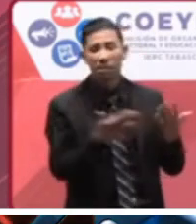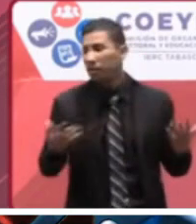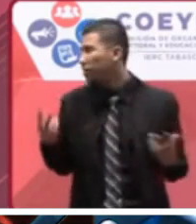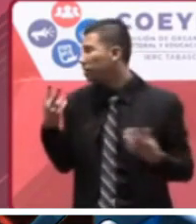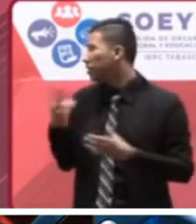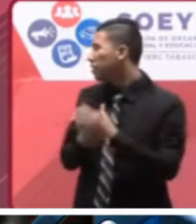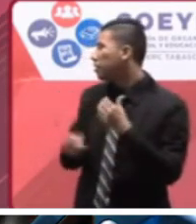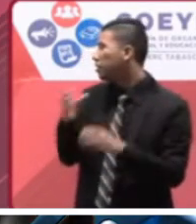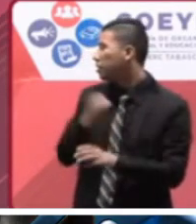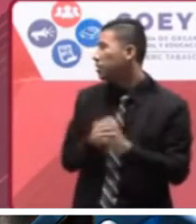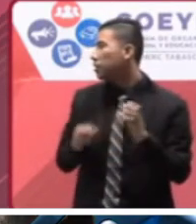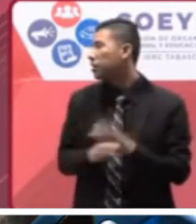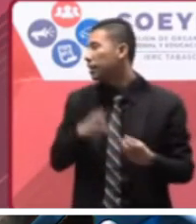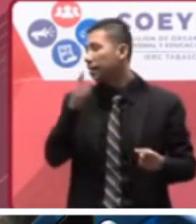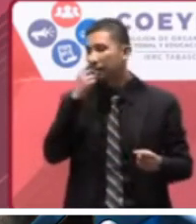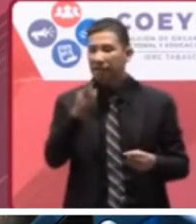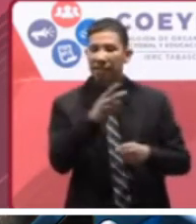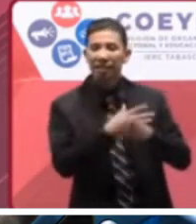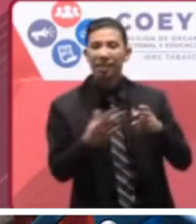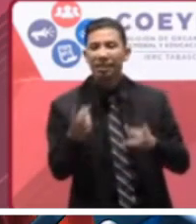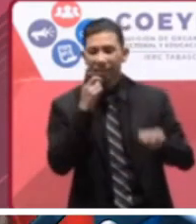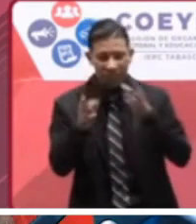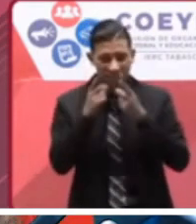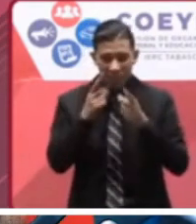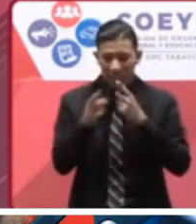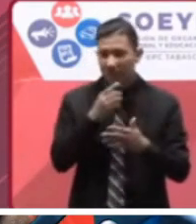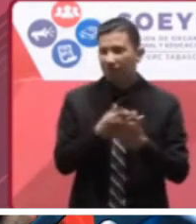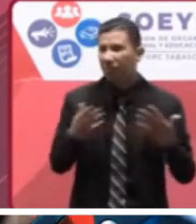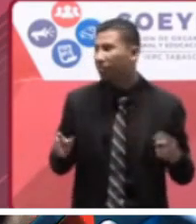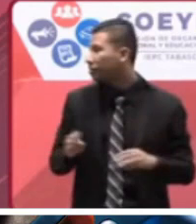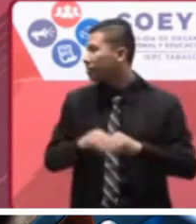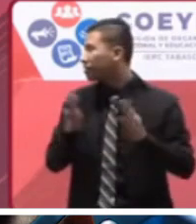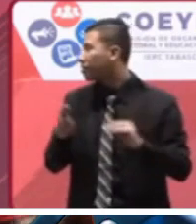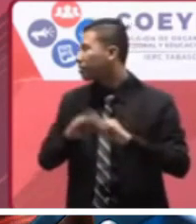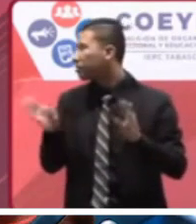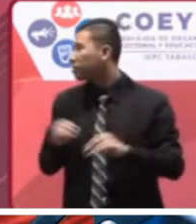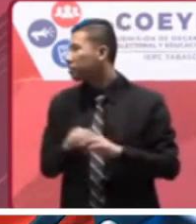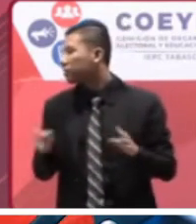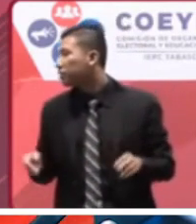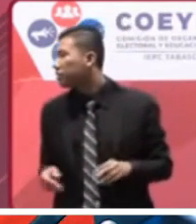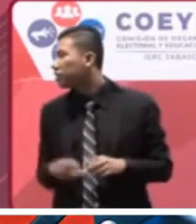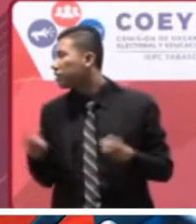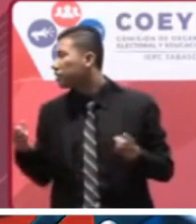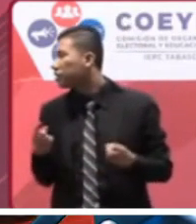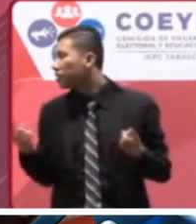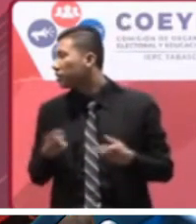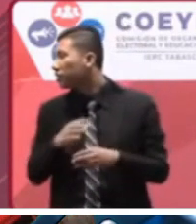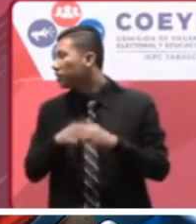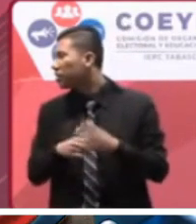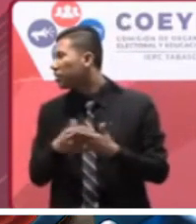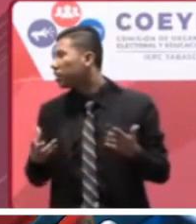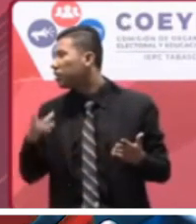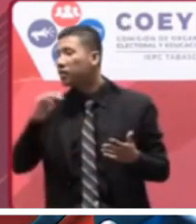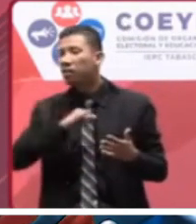Segunda cosa, nada más en este diálogo, nada más que quede claro, porque luego, en términos de la claridad, yo